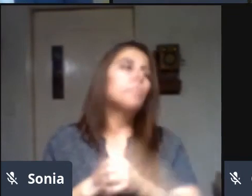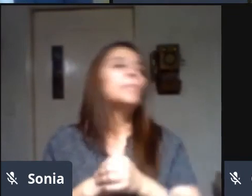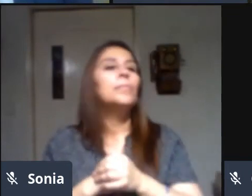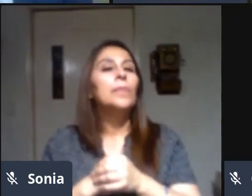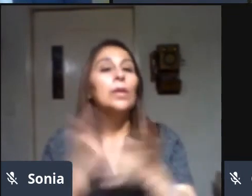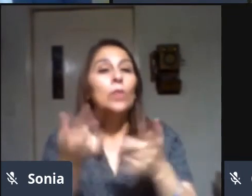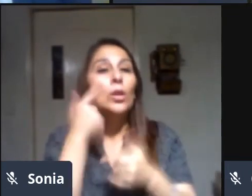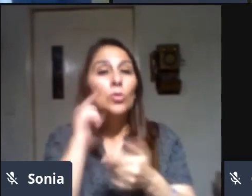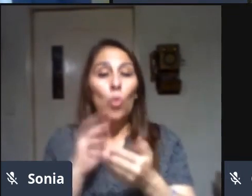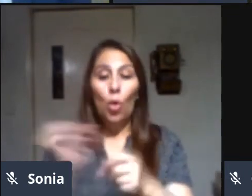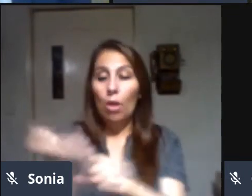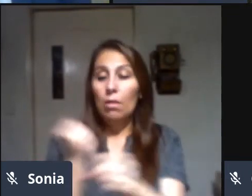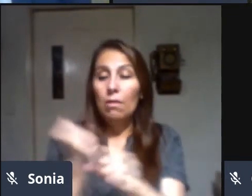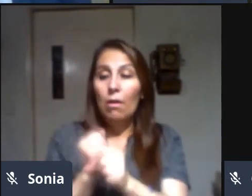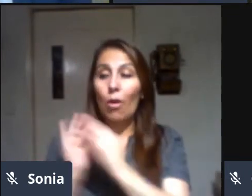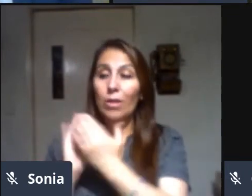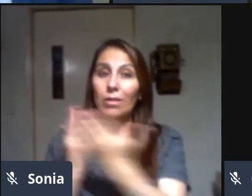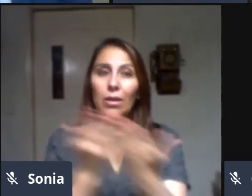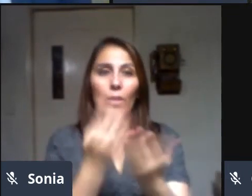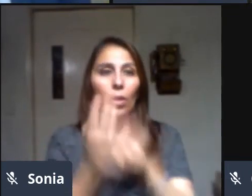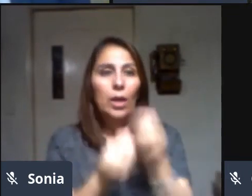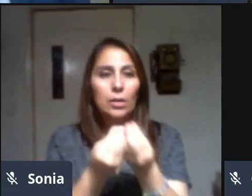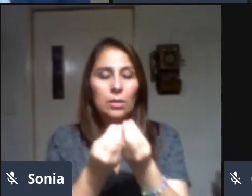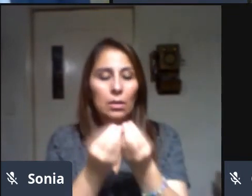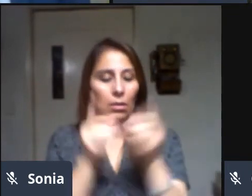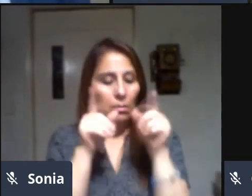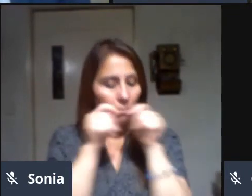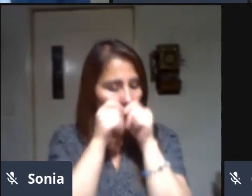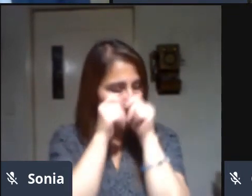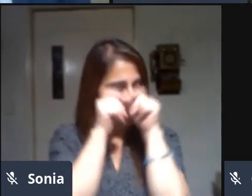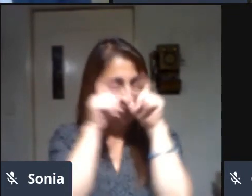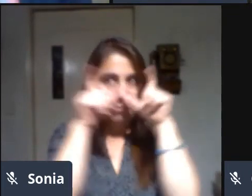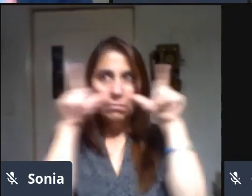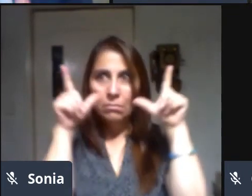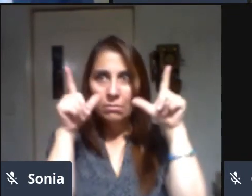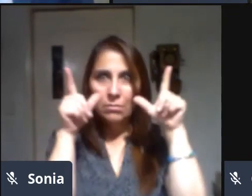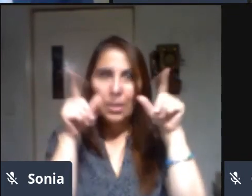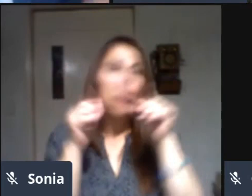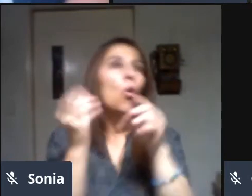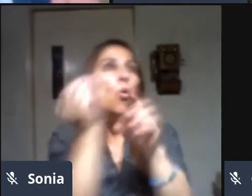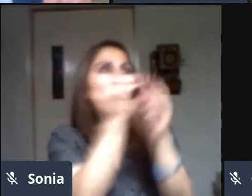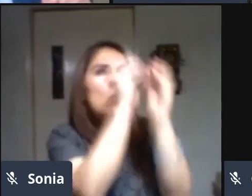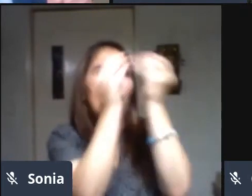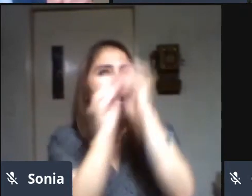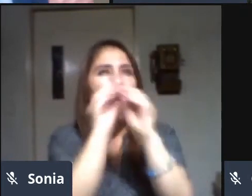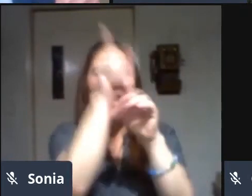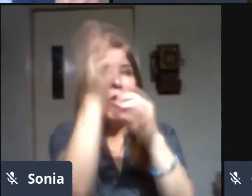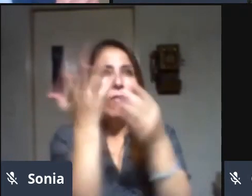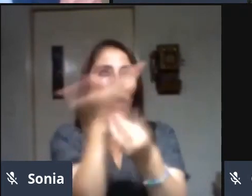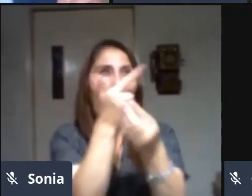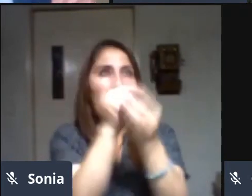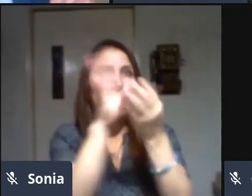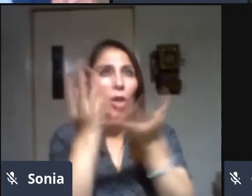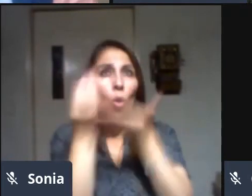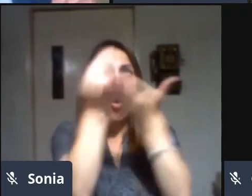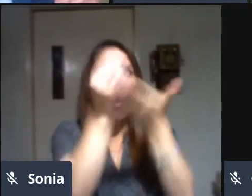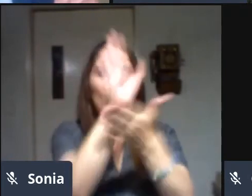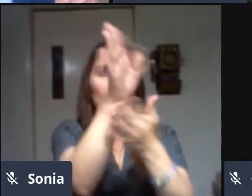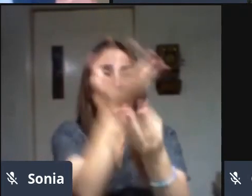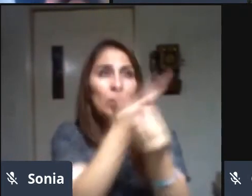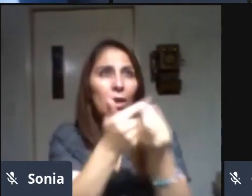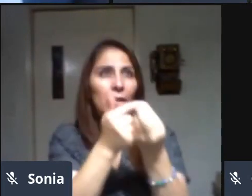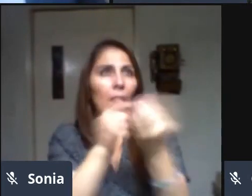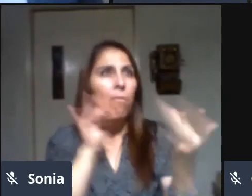despertar una obra de arte también pero digamos que nunca estamos cercanos a la literatura pero